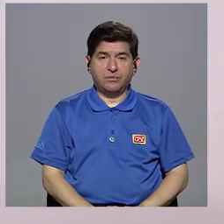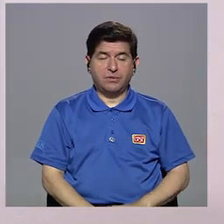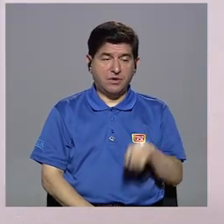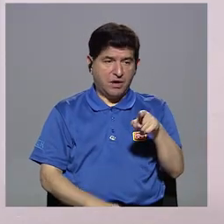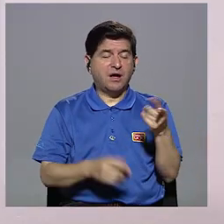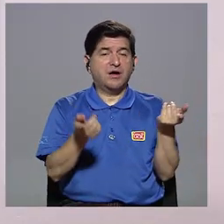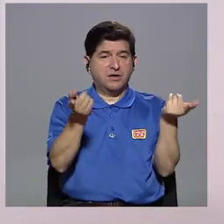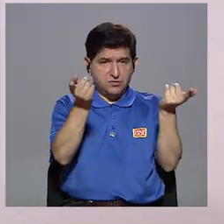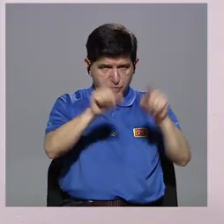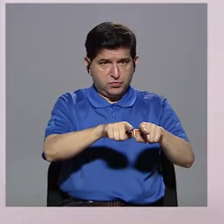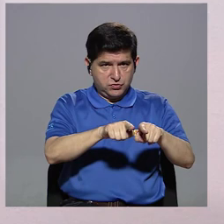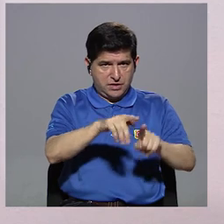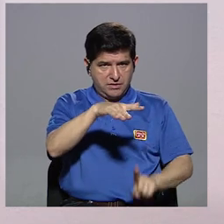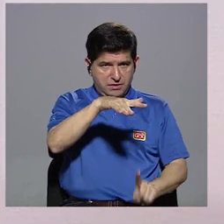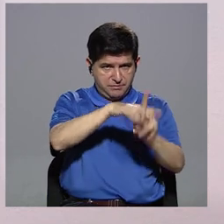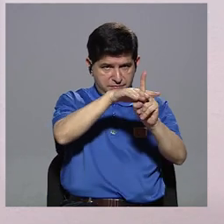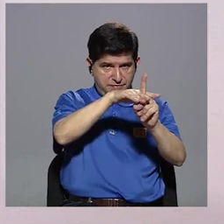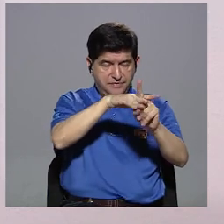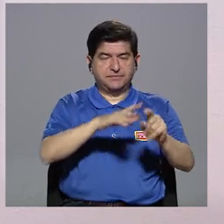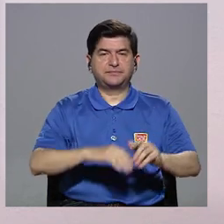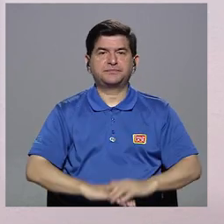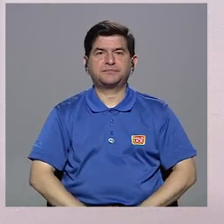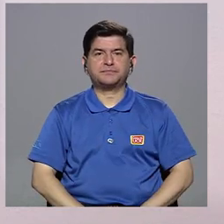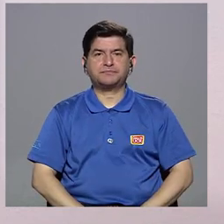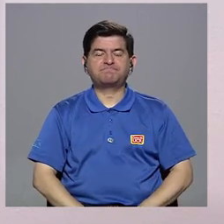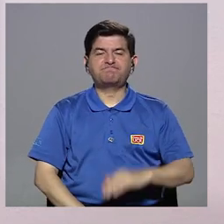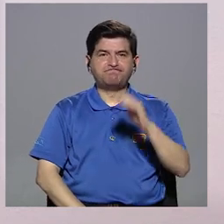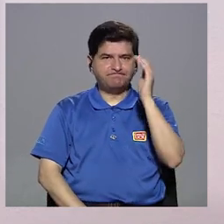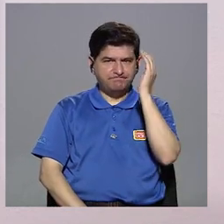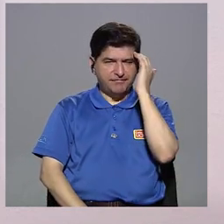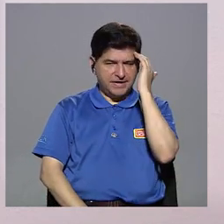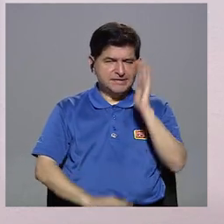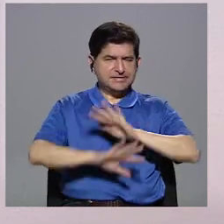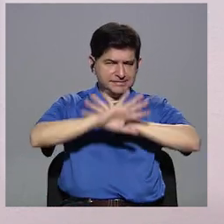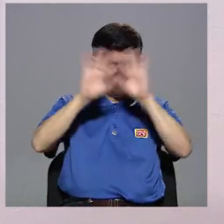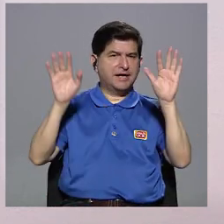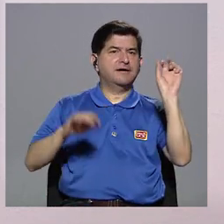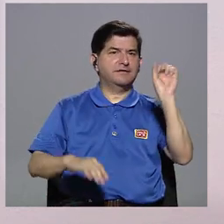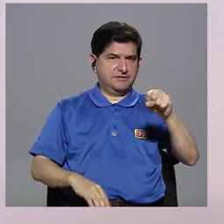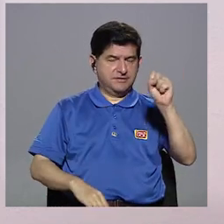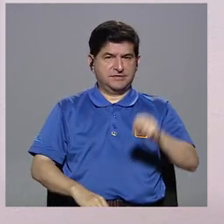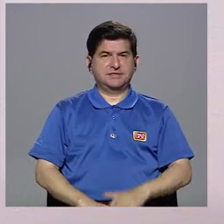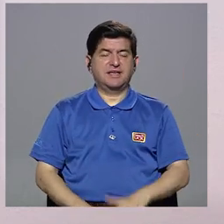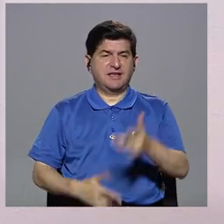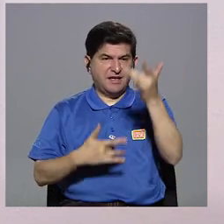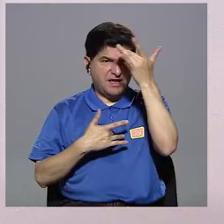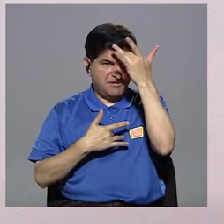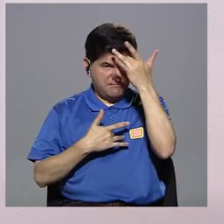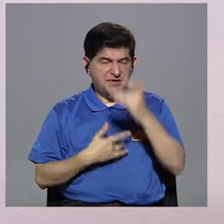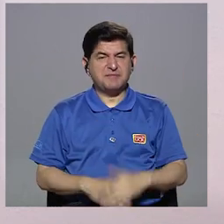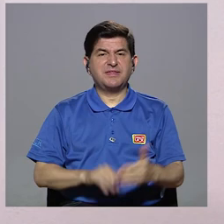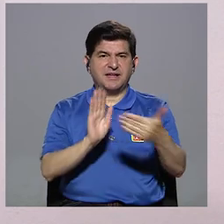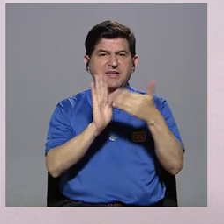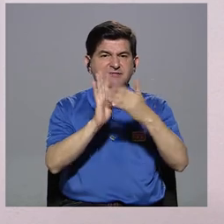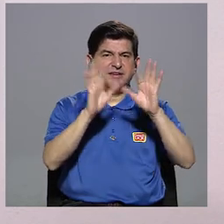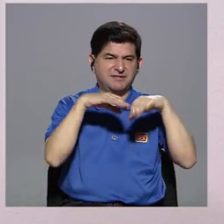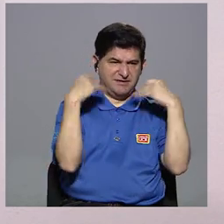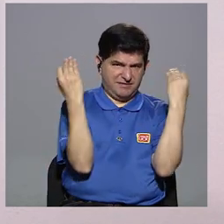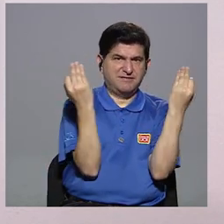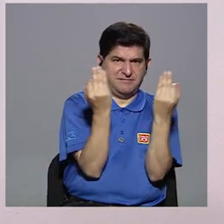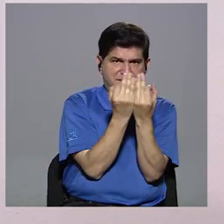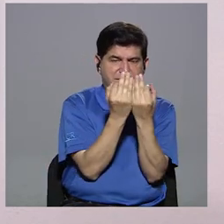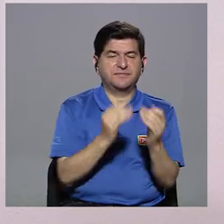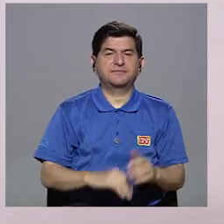para que ocurra para que se produzca lo que se sabe con claridad es que es una enfermedad familiar